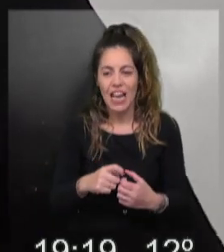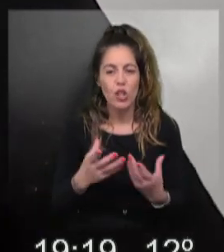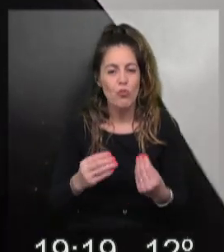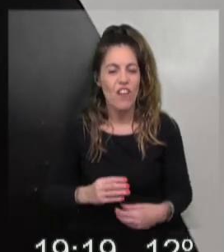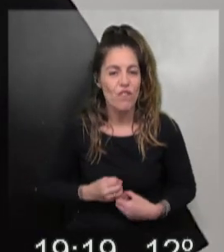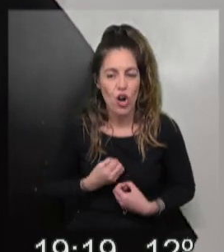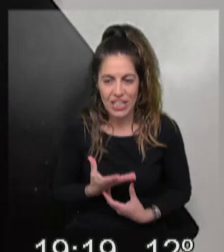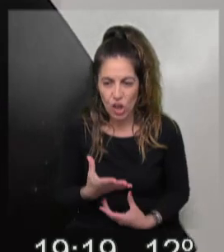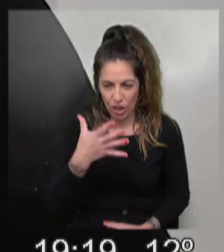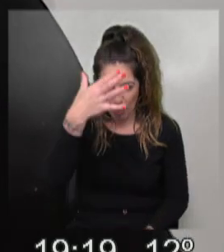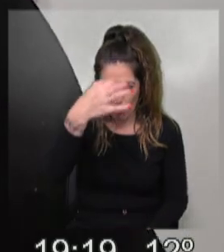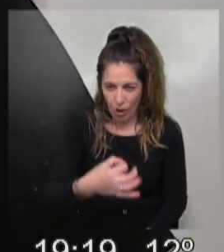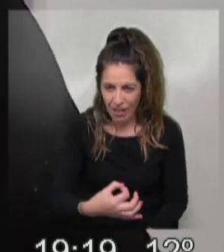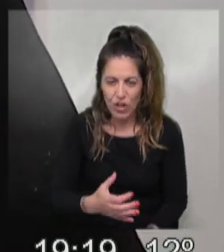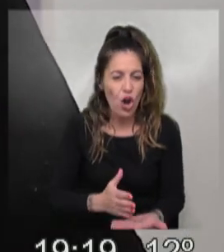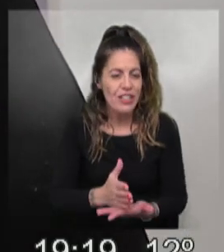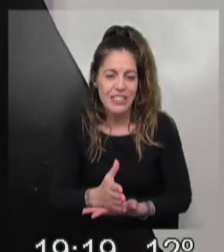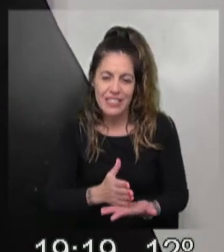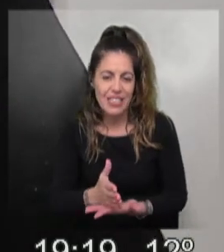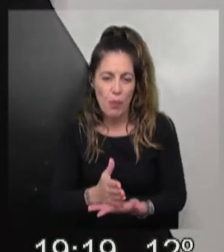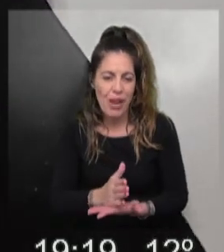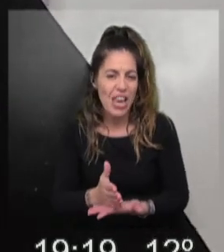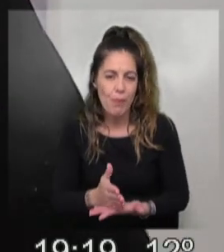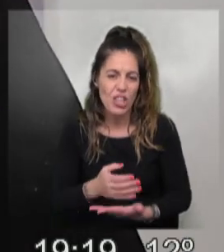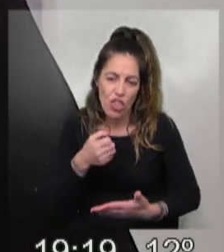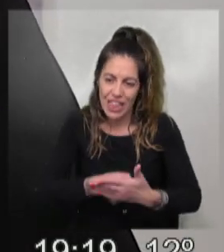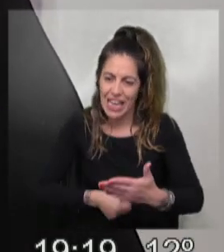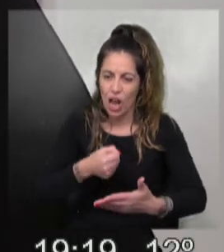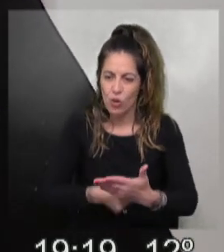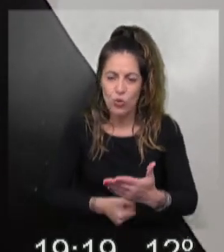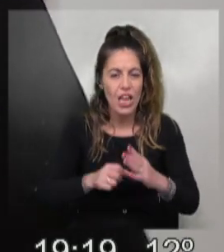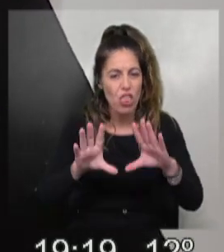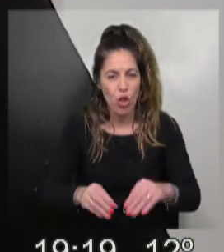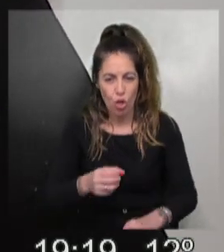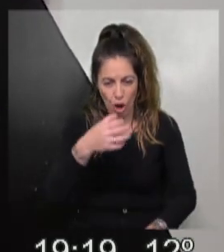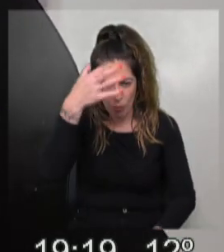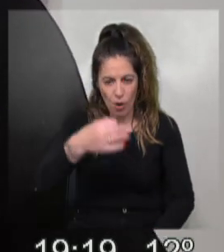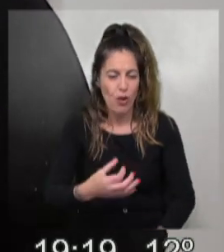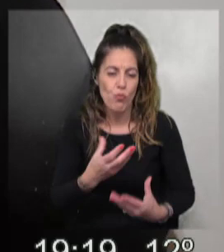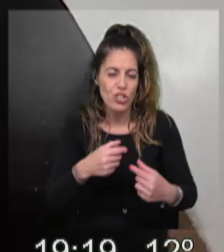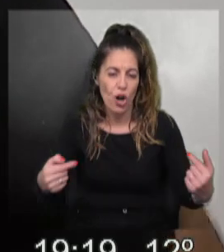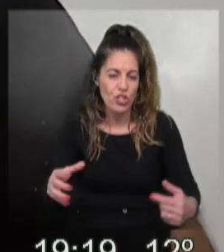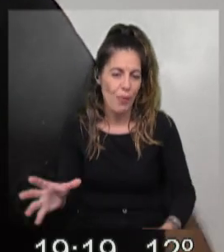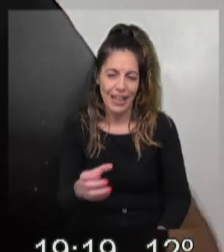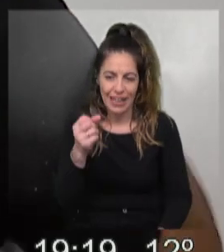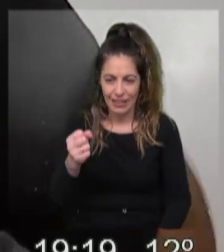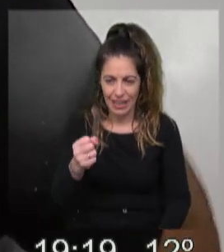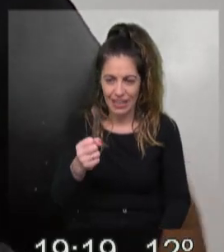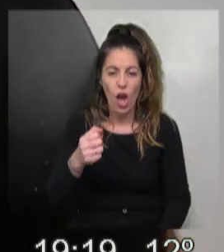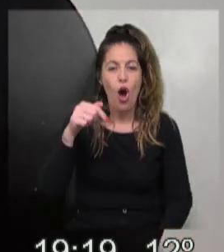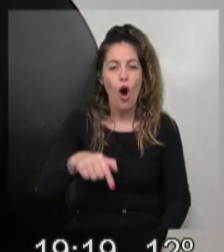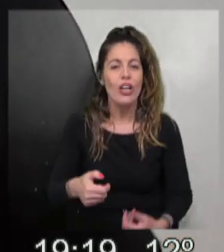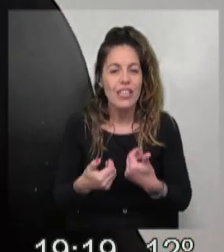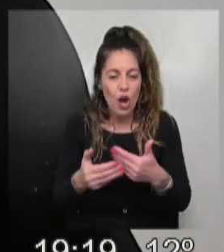vocación de pueblo siempre ha estado en el medio de las luchas de todo nuestro pueblo entonces tiene mucho para rescatar y bueno Hoy estamos